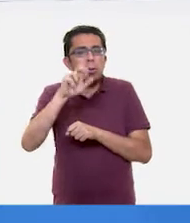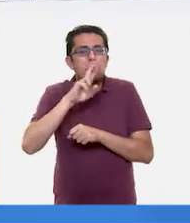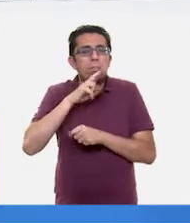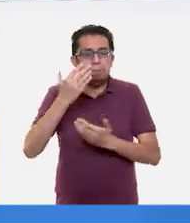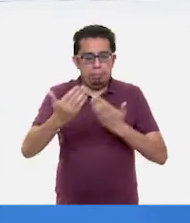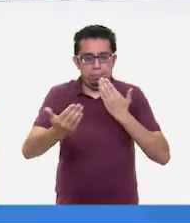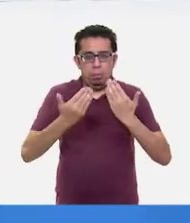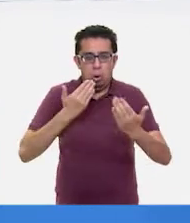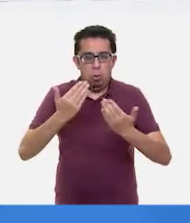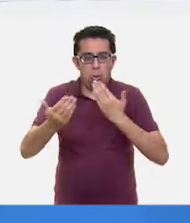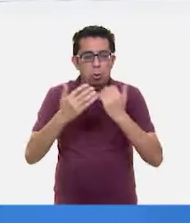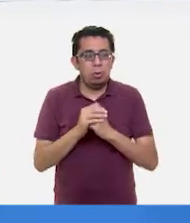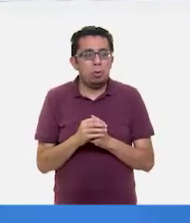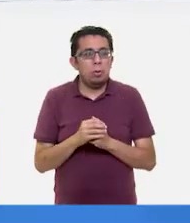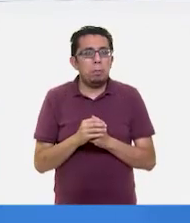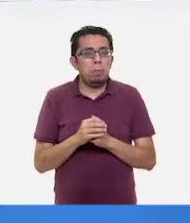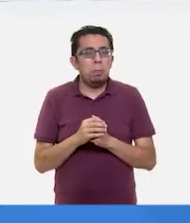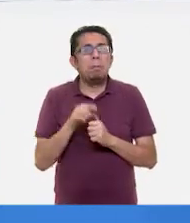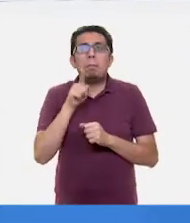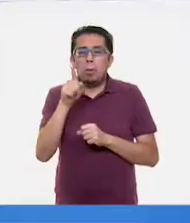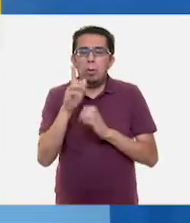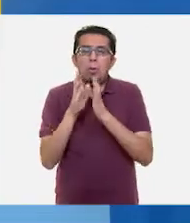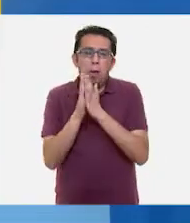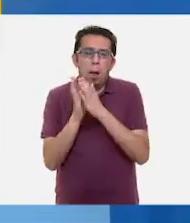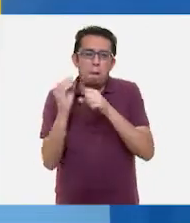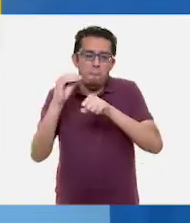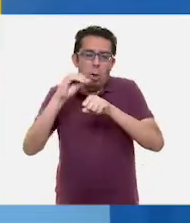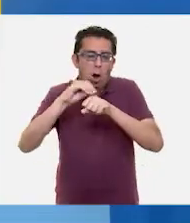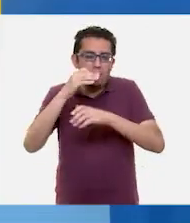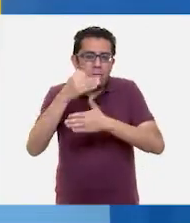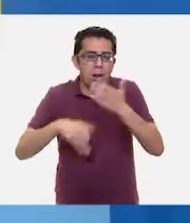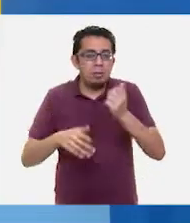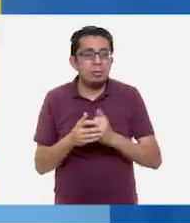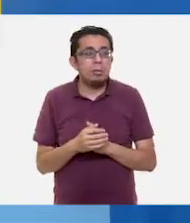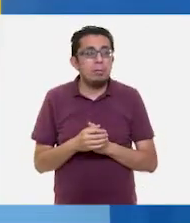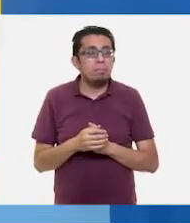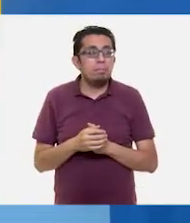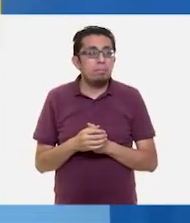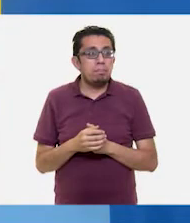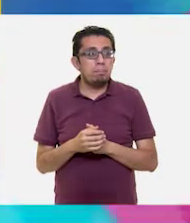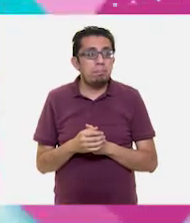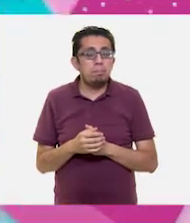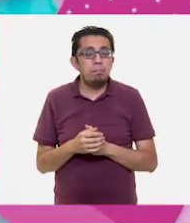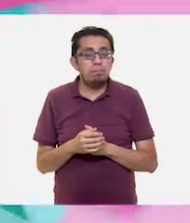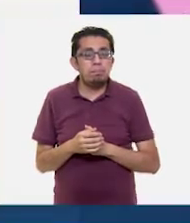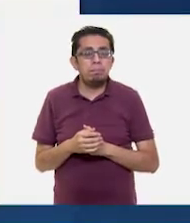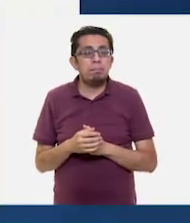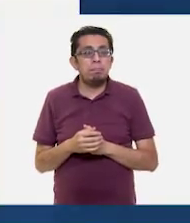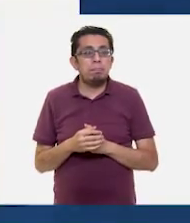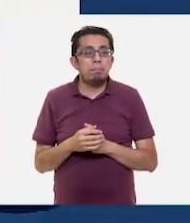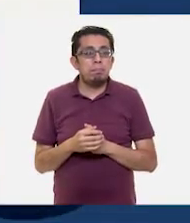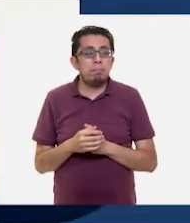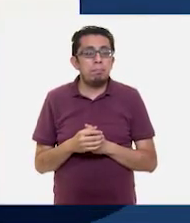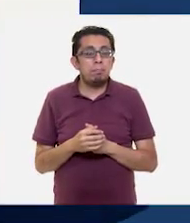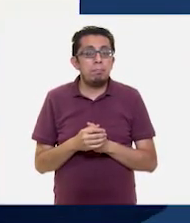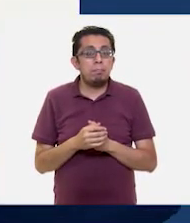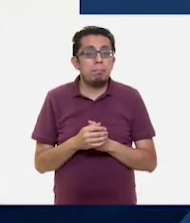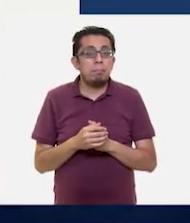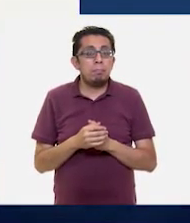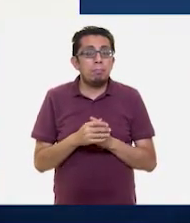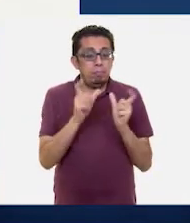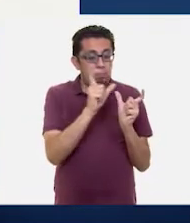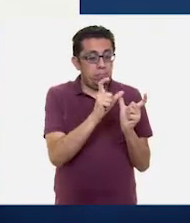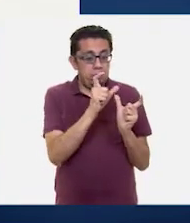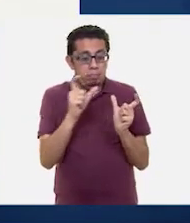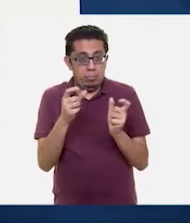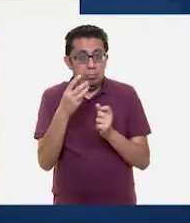María, por favor, completa lo que falta. Sí, maestra. Para la figura 3 aumentó 3 puntos más.